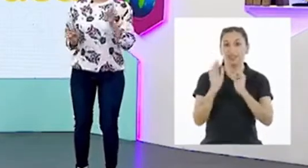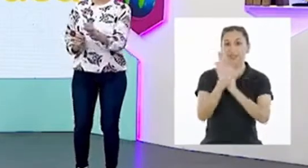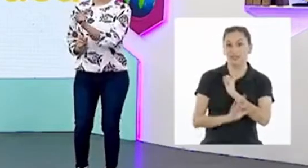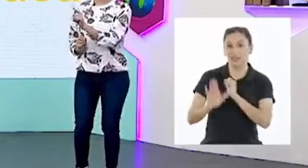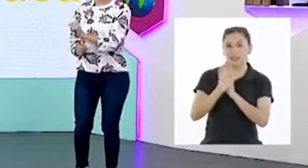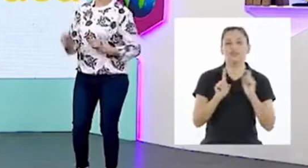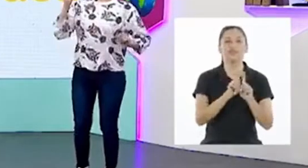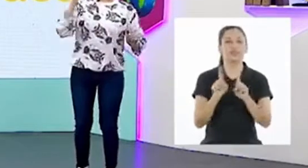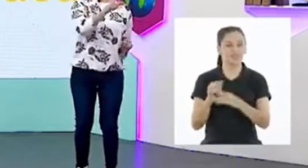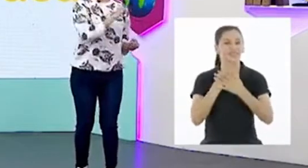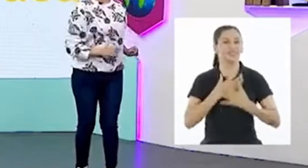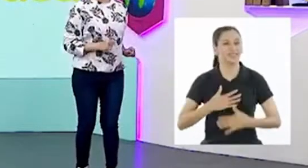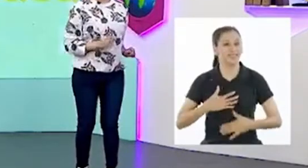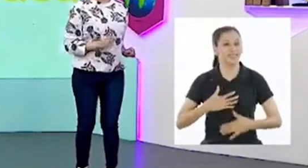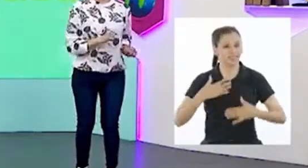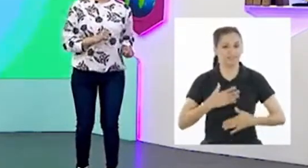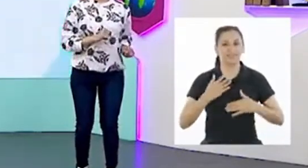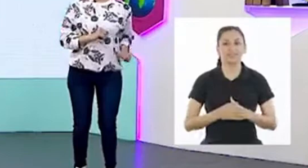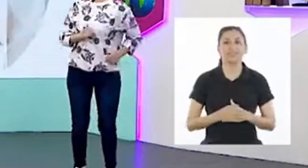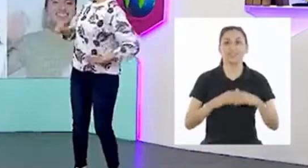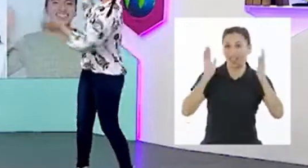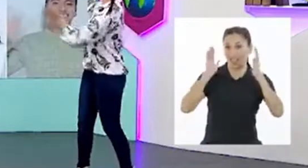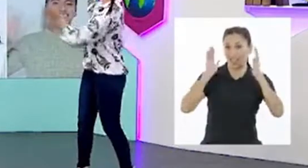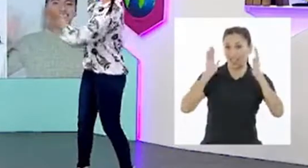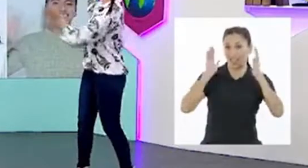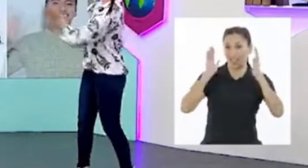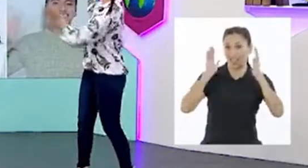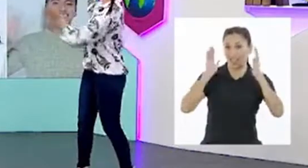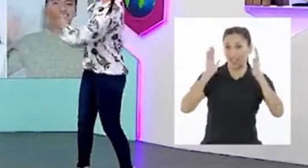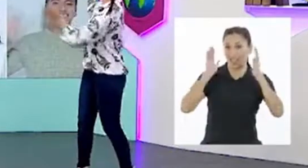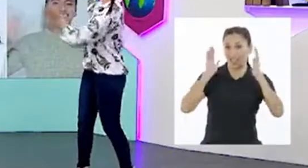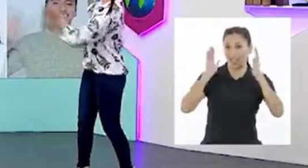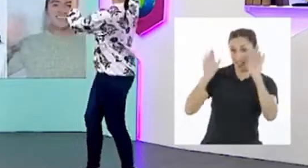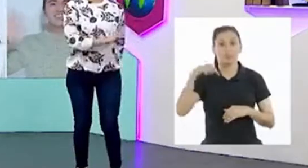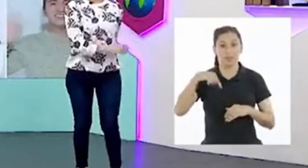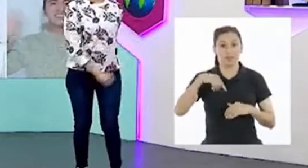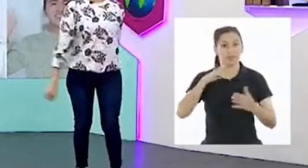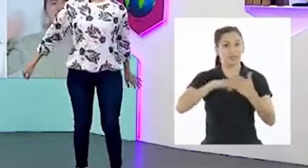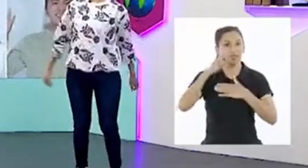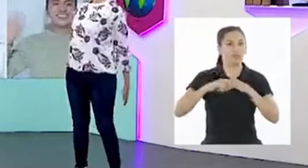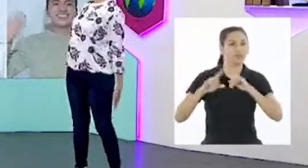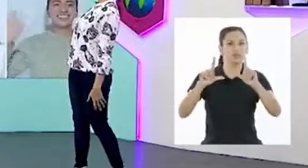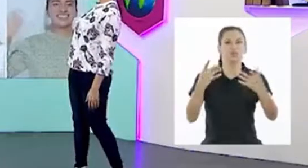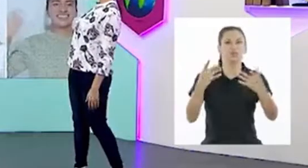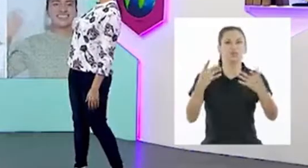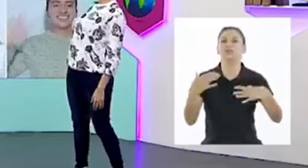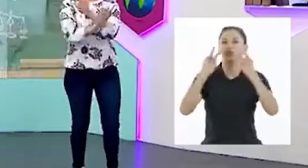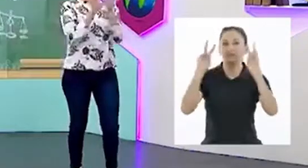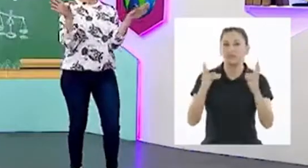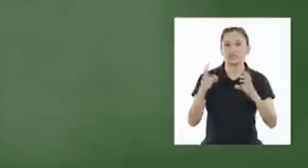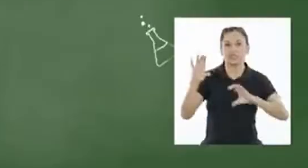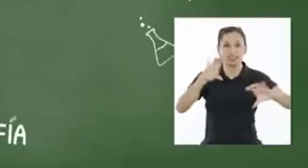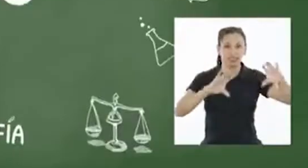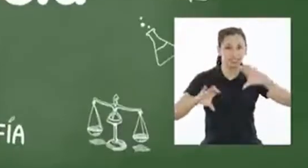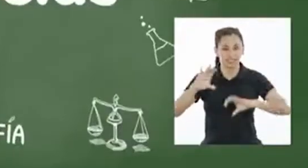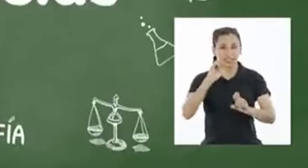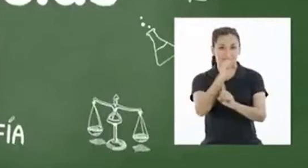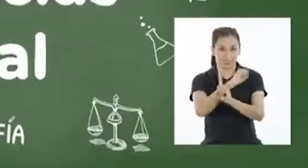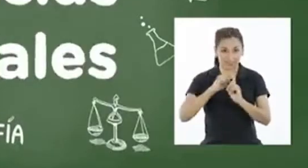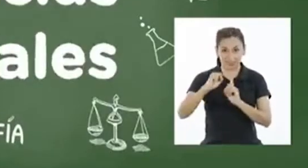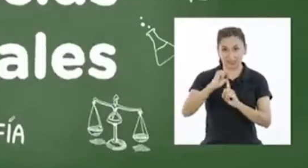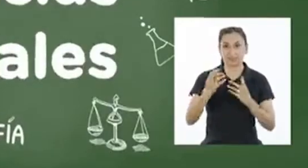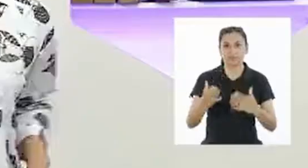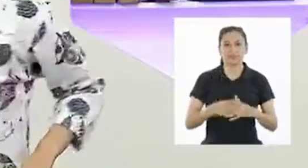manera segura y divertida. ¡Hola, hola chicos! Y este programa tratará sobre... ¡ciencias